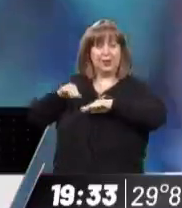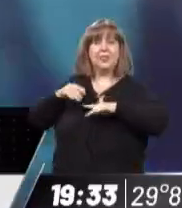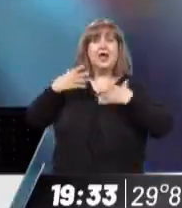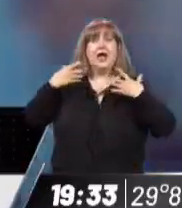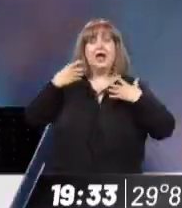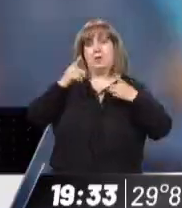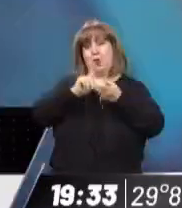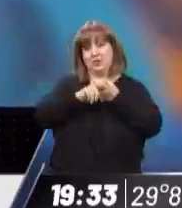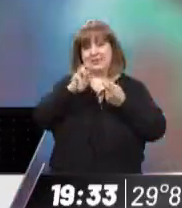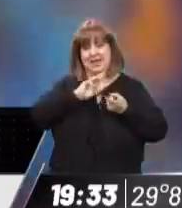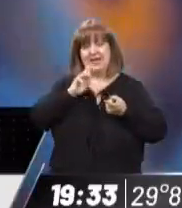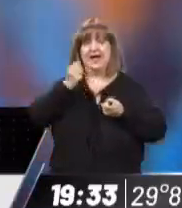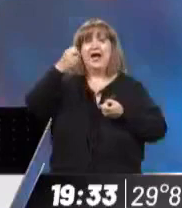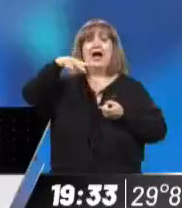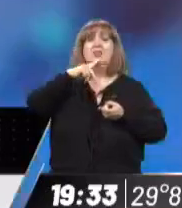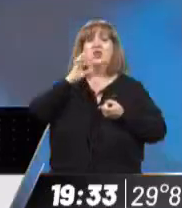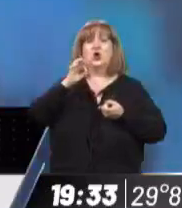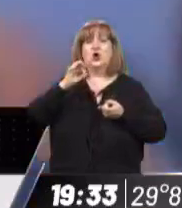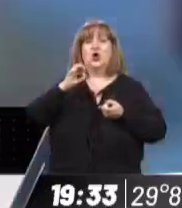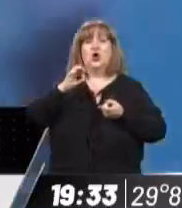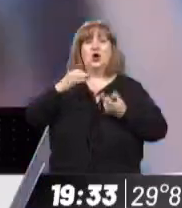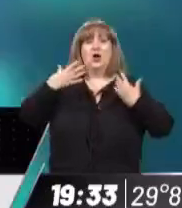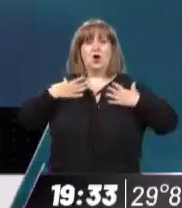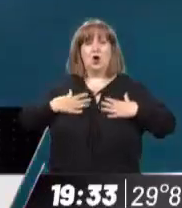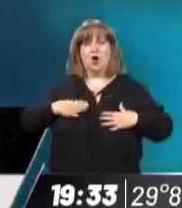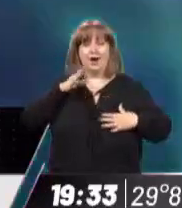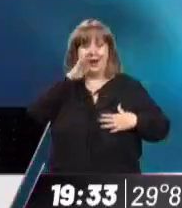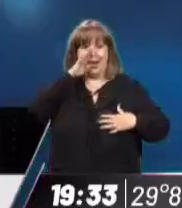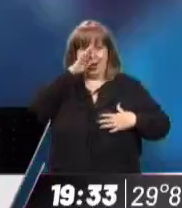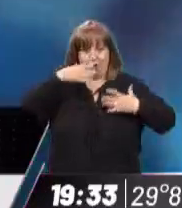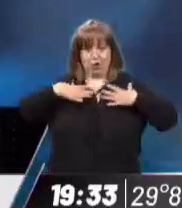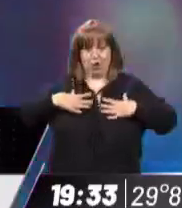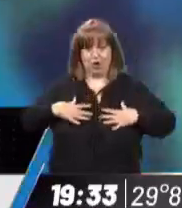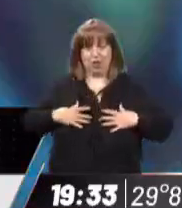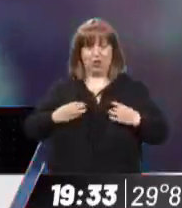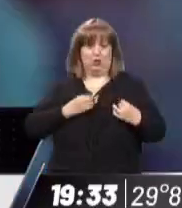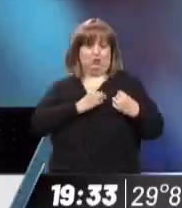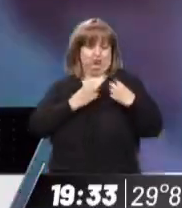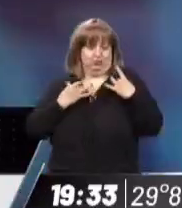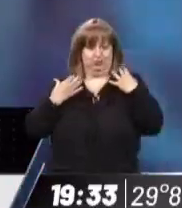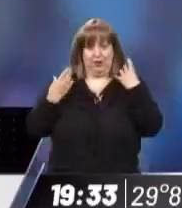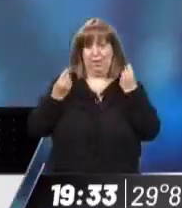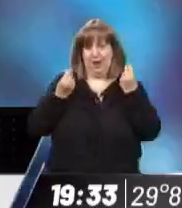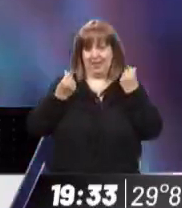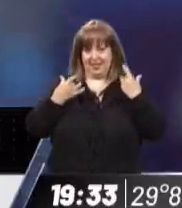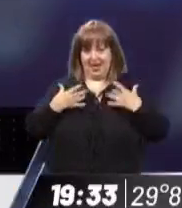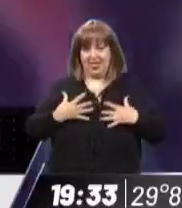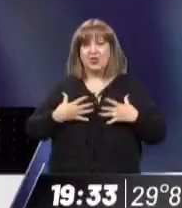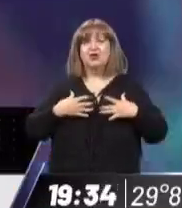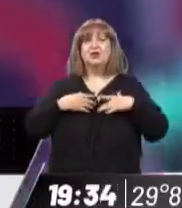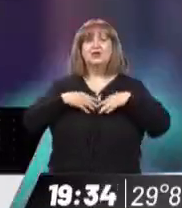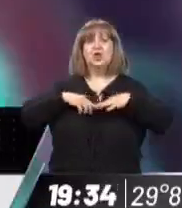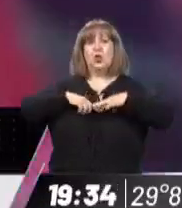Antonella prefirió un vestido negro. Negro, pero con unos ribetes plateados. Es que es hermosa, sí, la verdad que es que tomaban le quedaban al